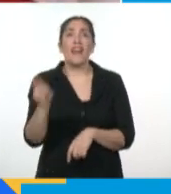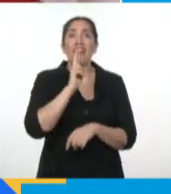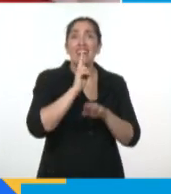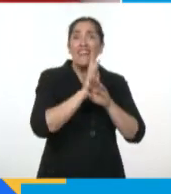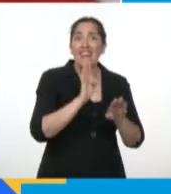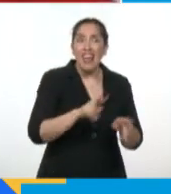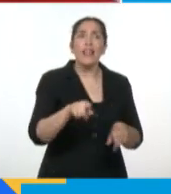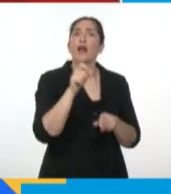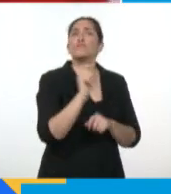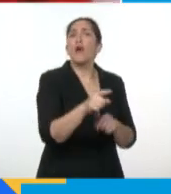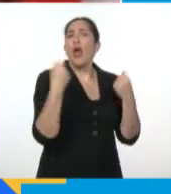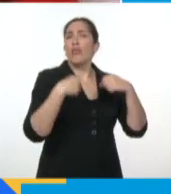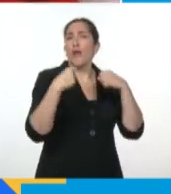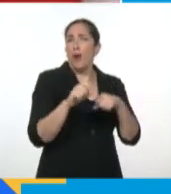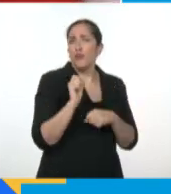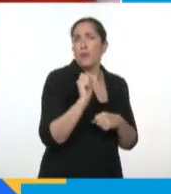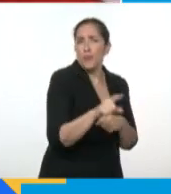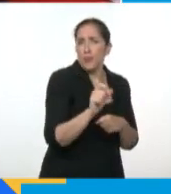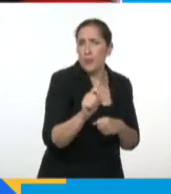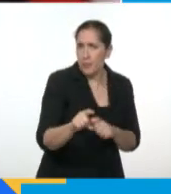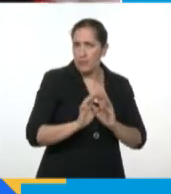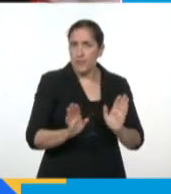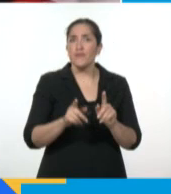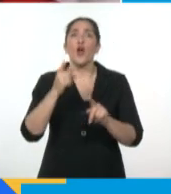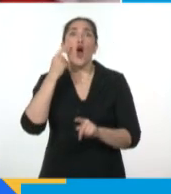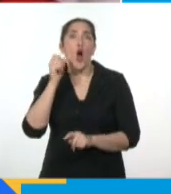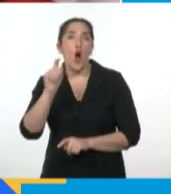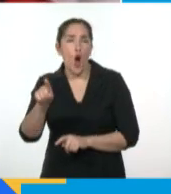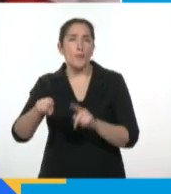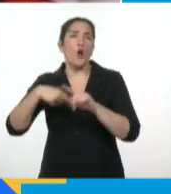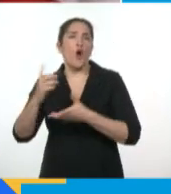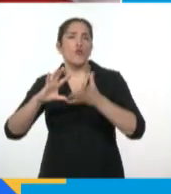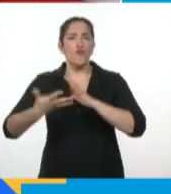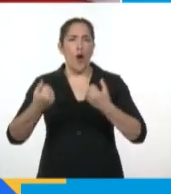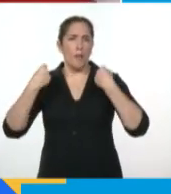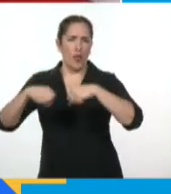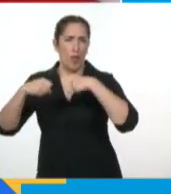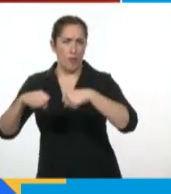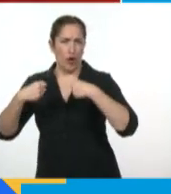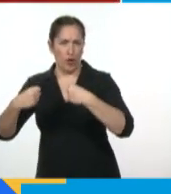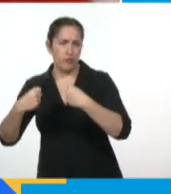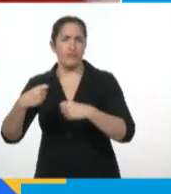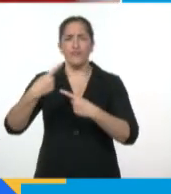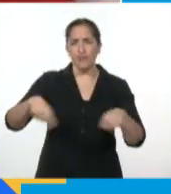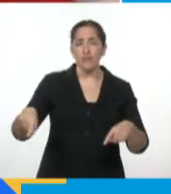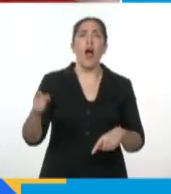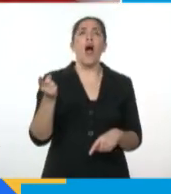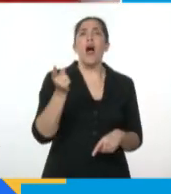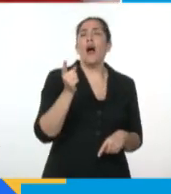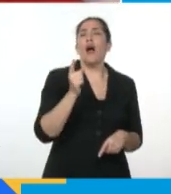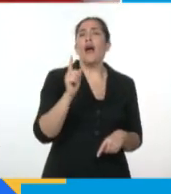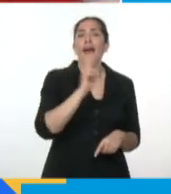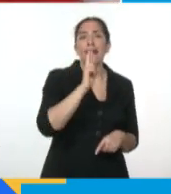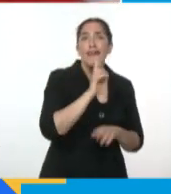de deportes y a los varones otras manifestaciones deportivas, que las niñas deben